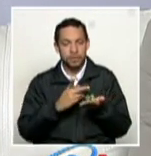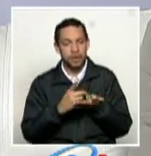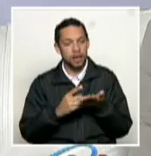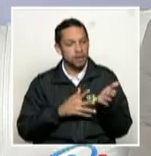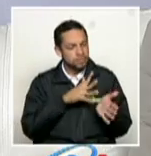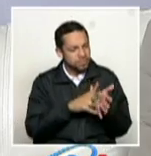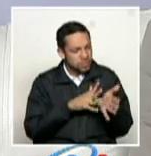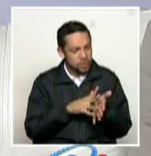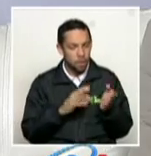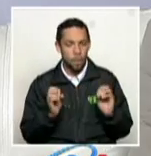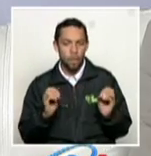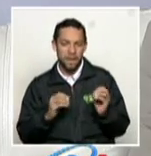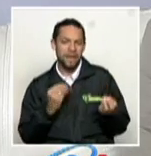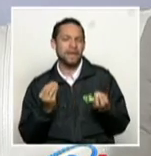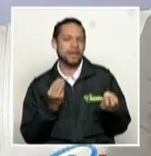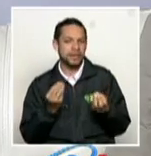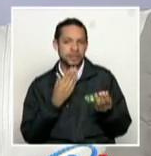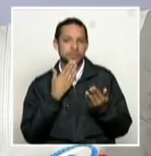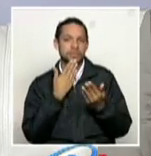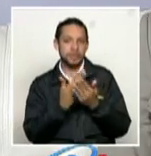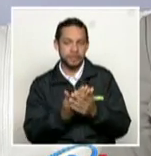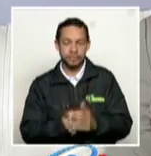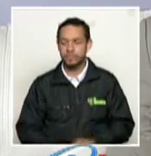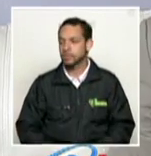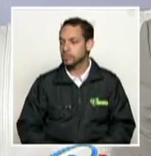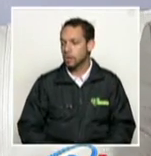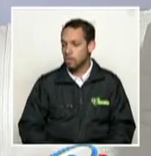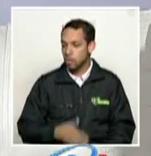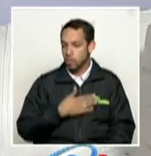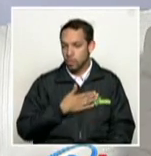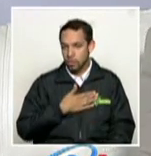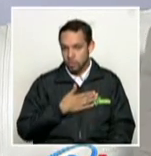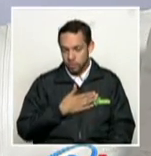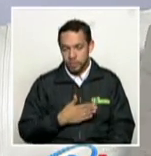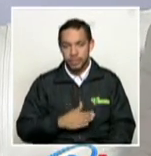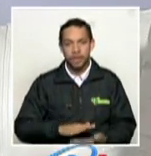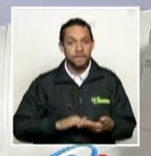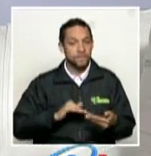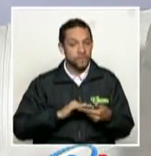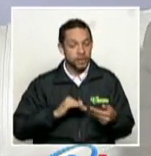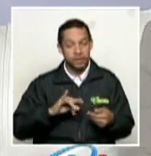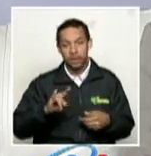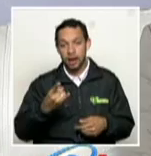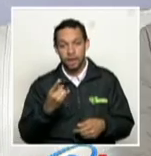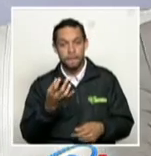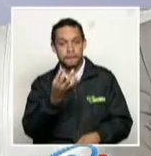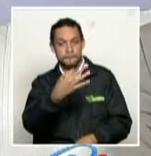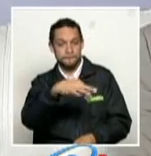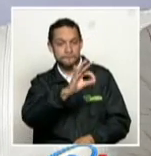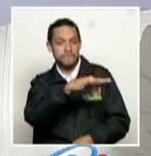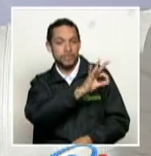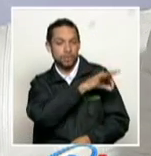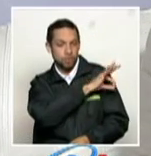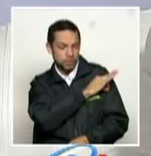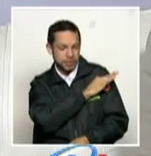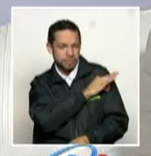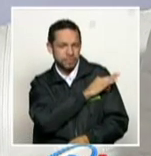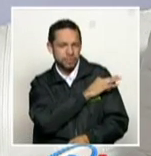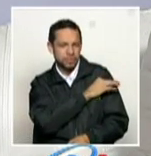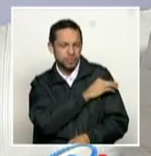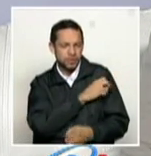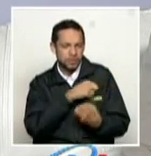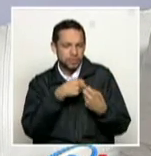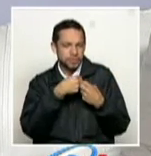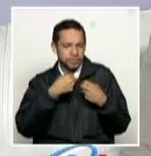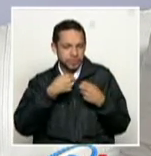terapia o qué puedo hacerme. Bueno, muchas gracias. Mire, lo más fácil que ustedes pueden hacer cuando tengan el famoso chikungunya es que